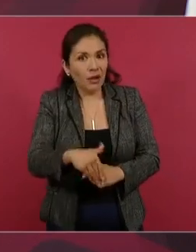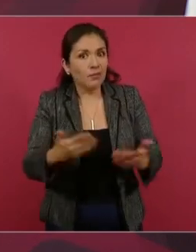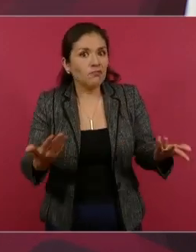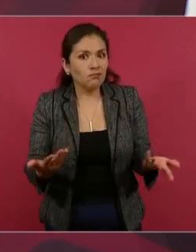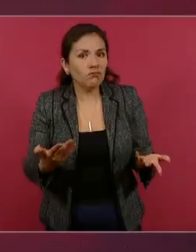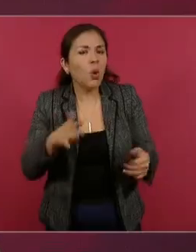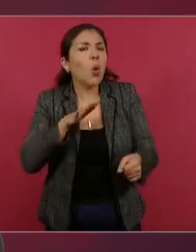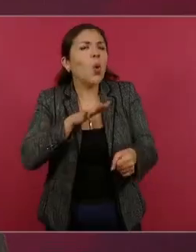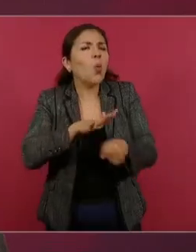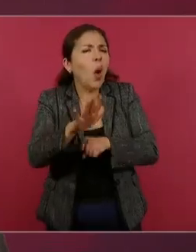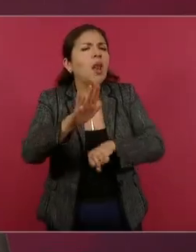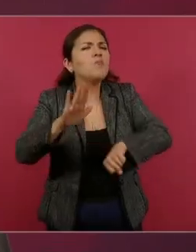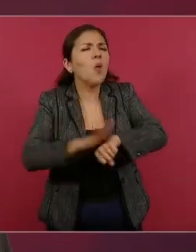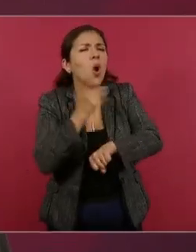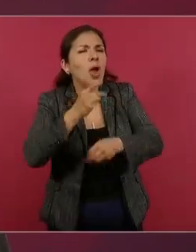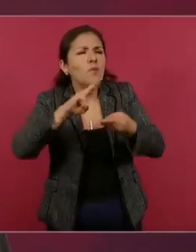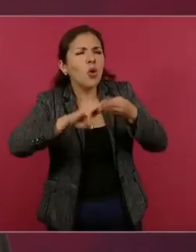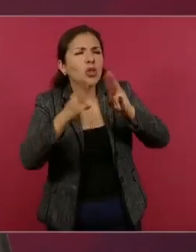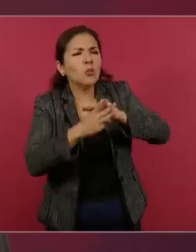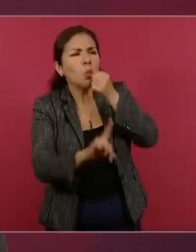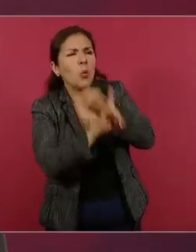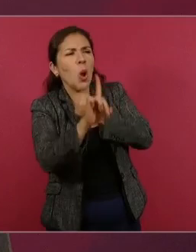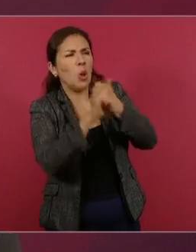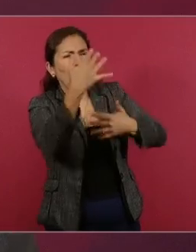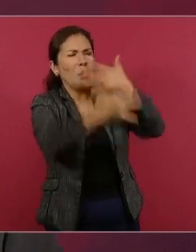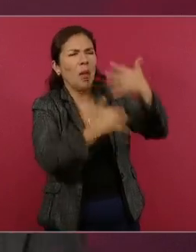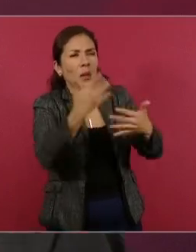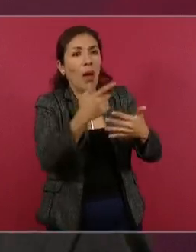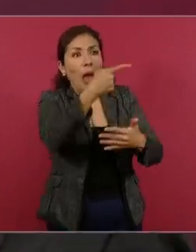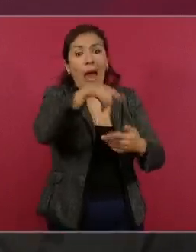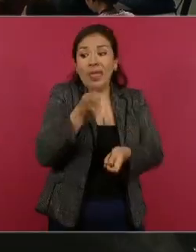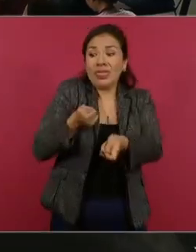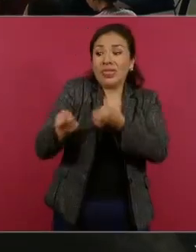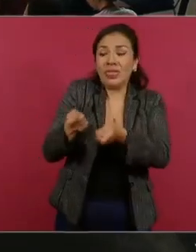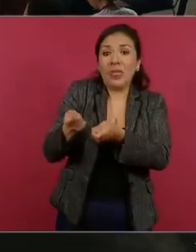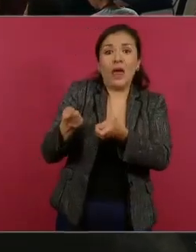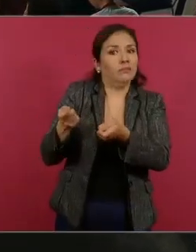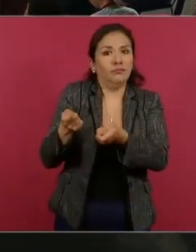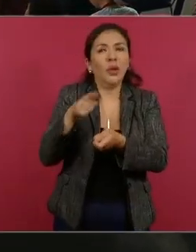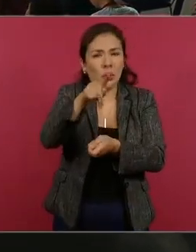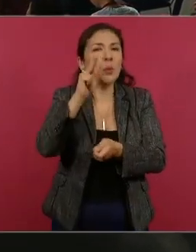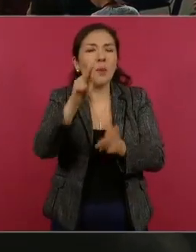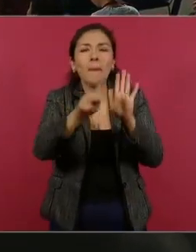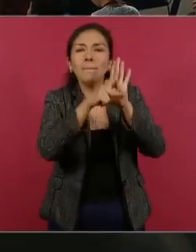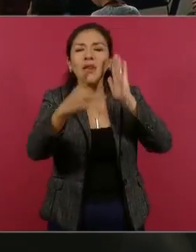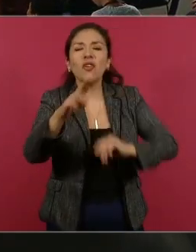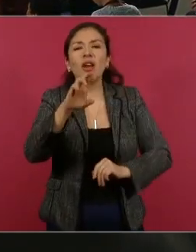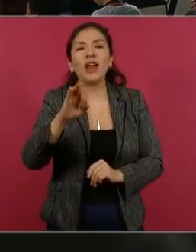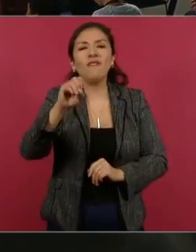cuál es el fondo del asunto, para que no haya manipulación, porque si ven el Reforma